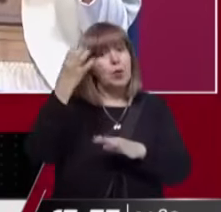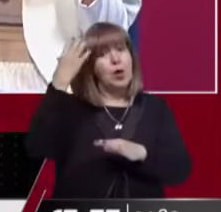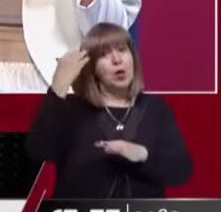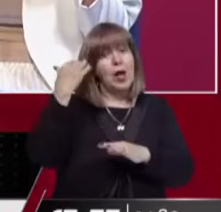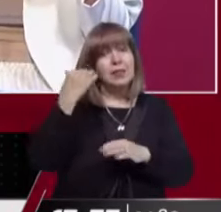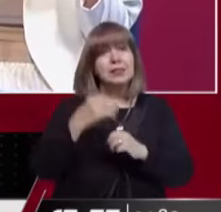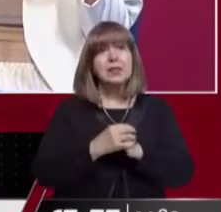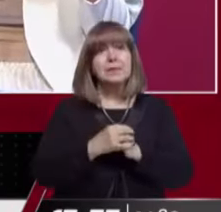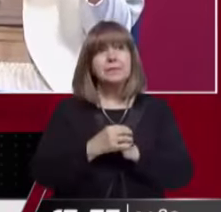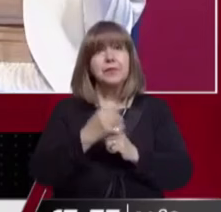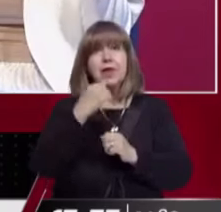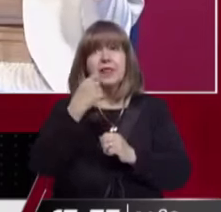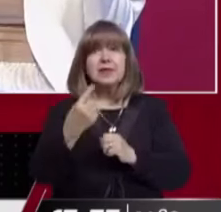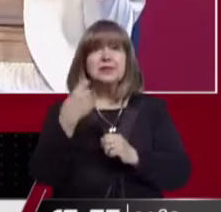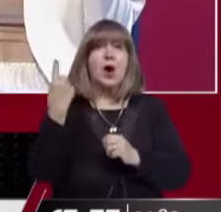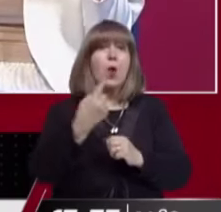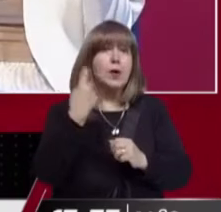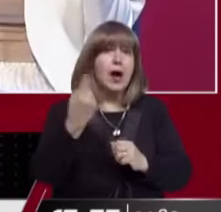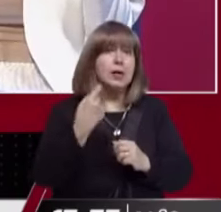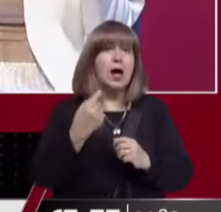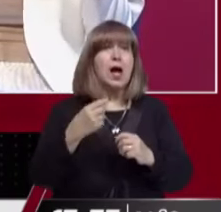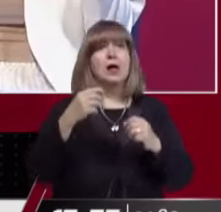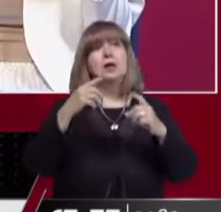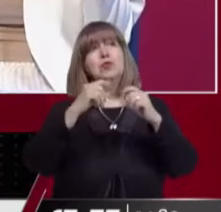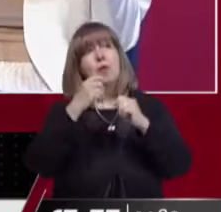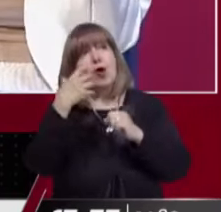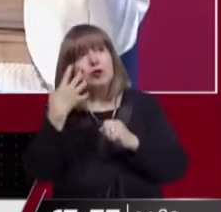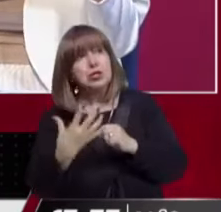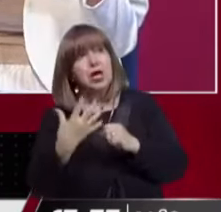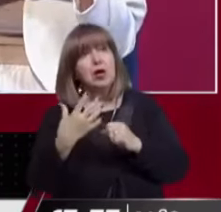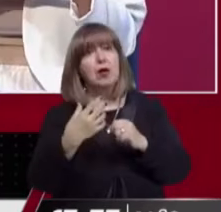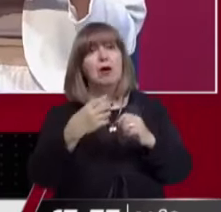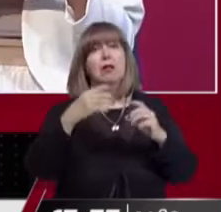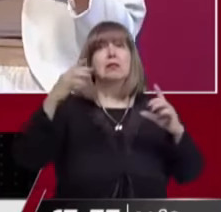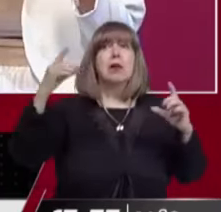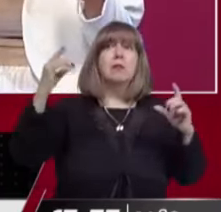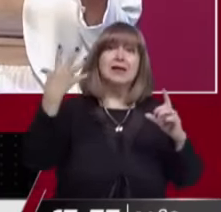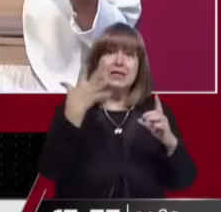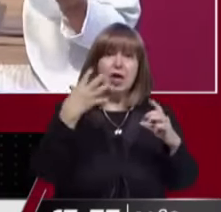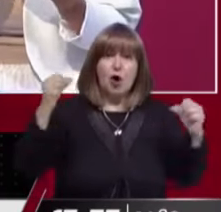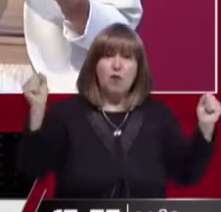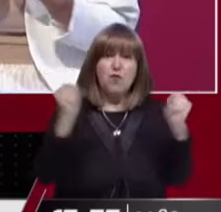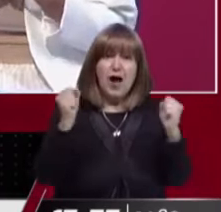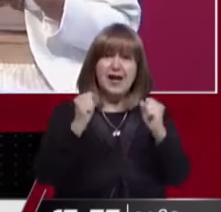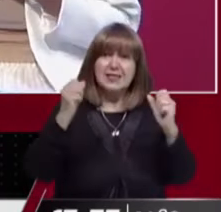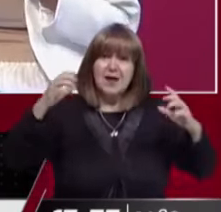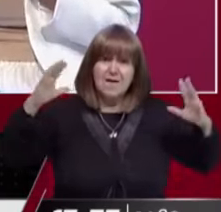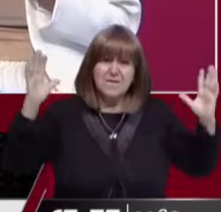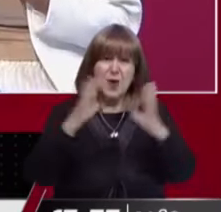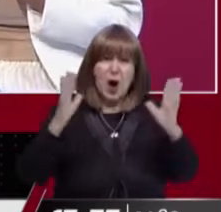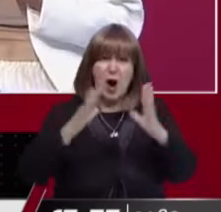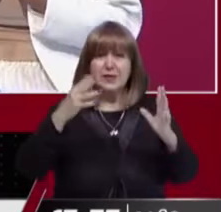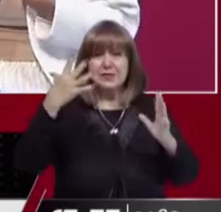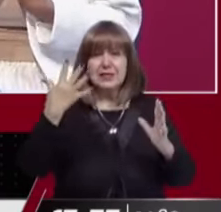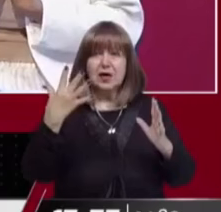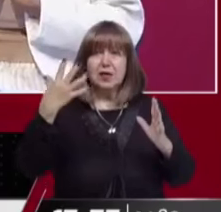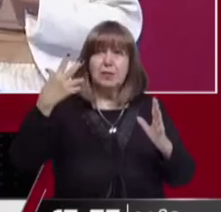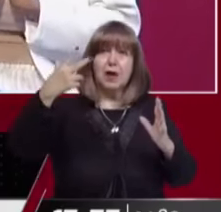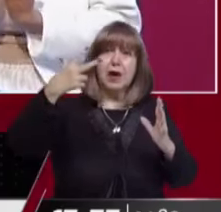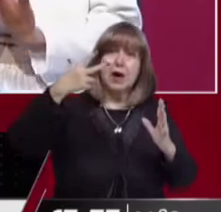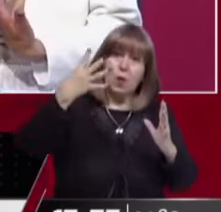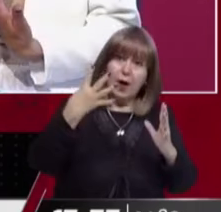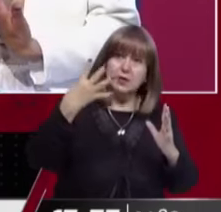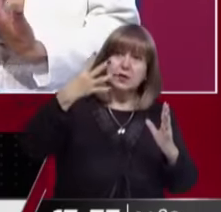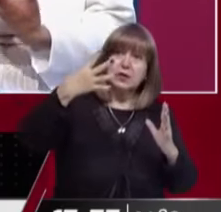en las que se hablaba del huracán, tiene categoría 5, 5, 5 y termina bajando con una categoría menos compleja,